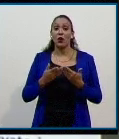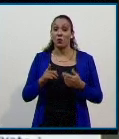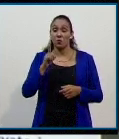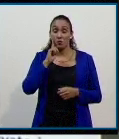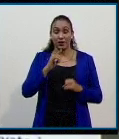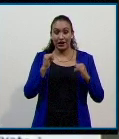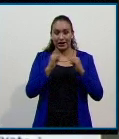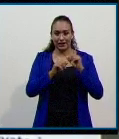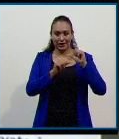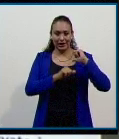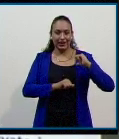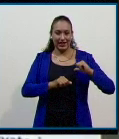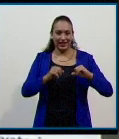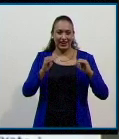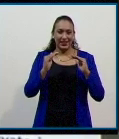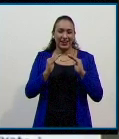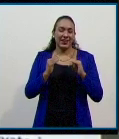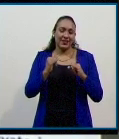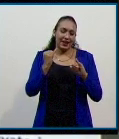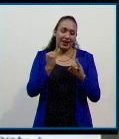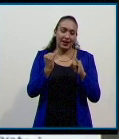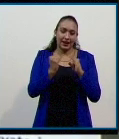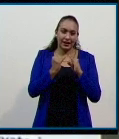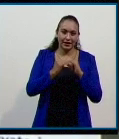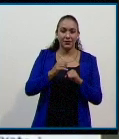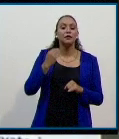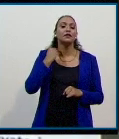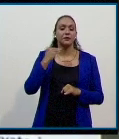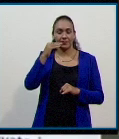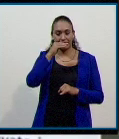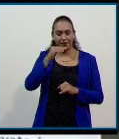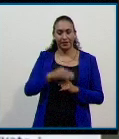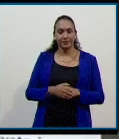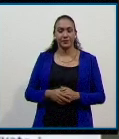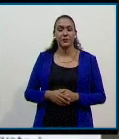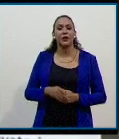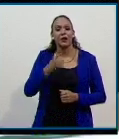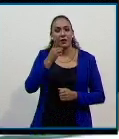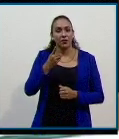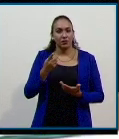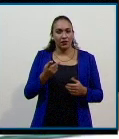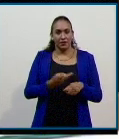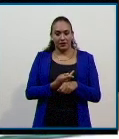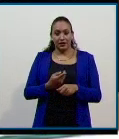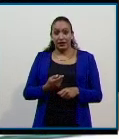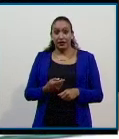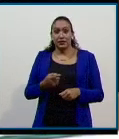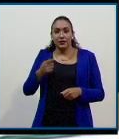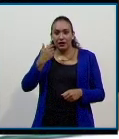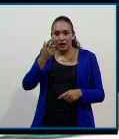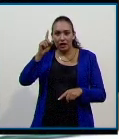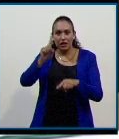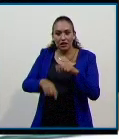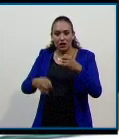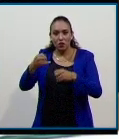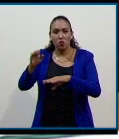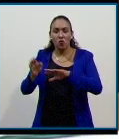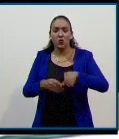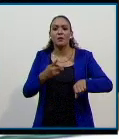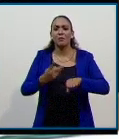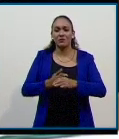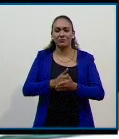Pública expresó su preocupación ante la posible regresión en materia de derechos humanos. En dejar esta preocupación